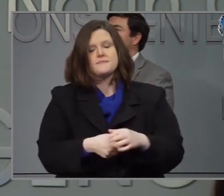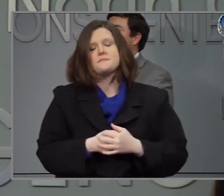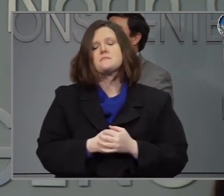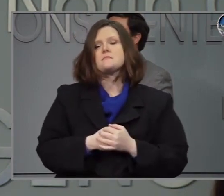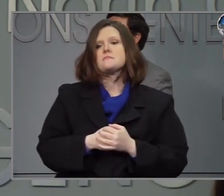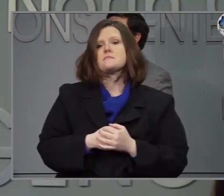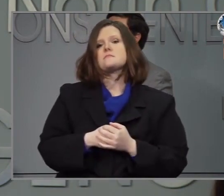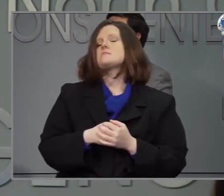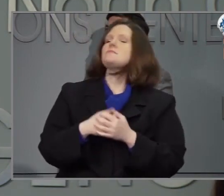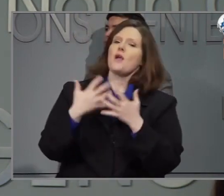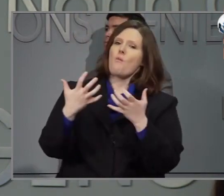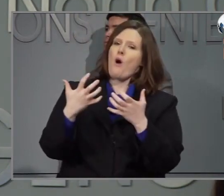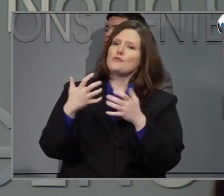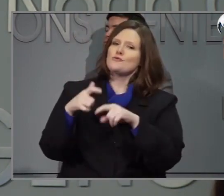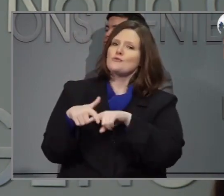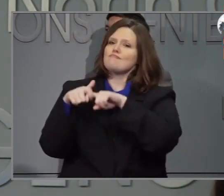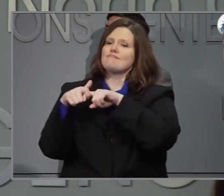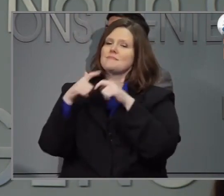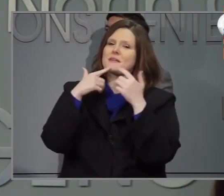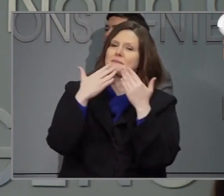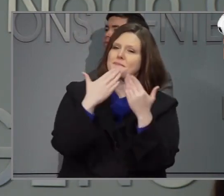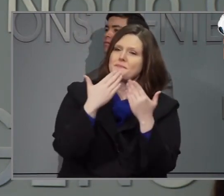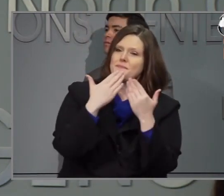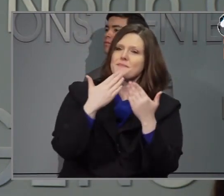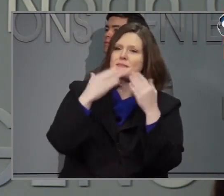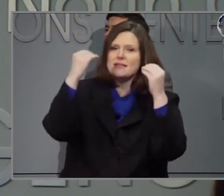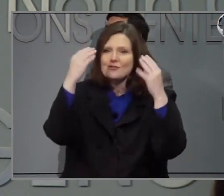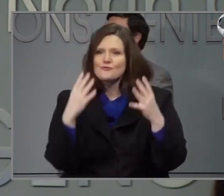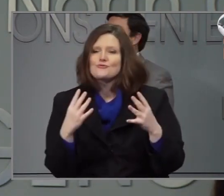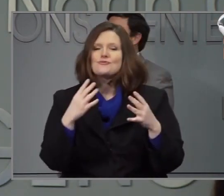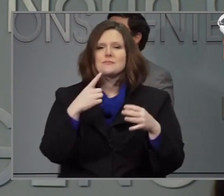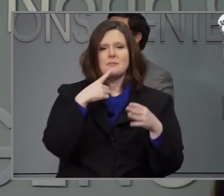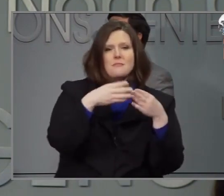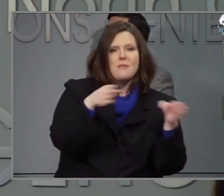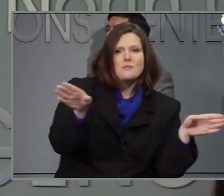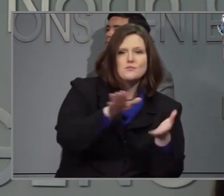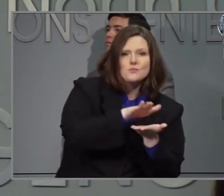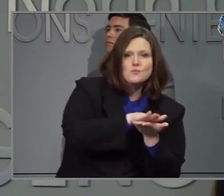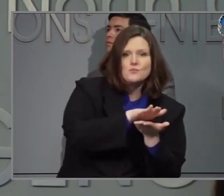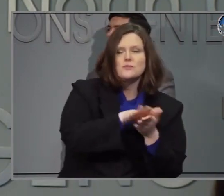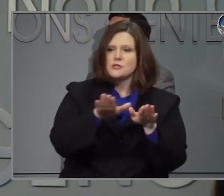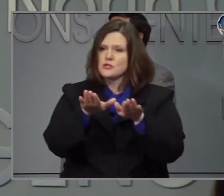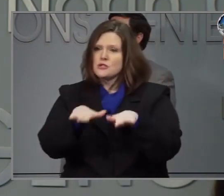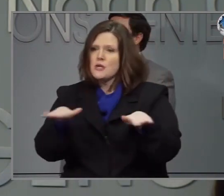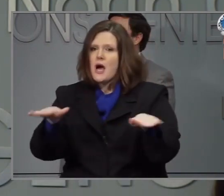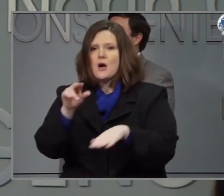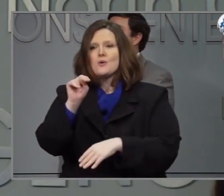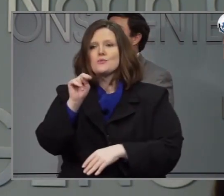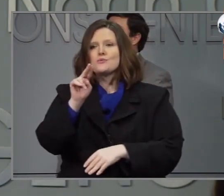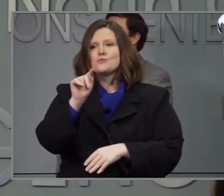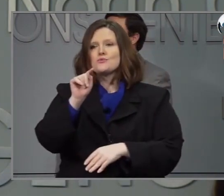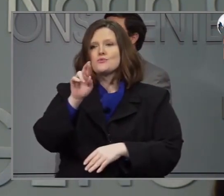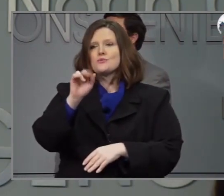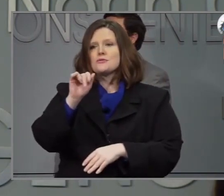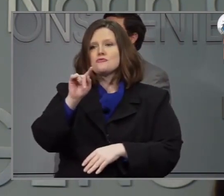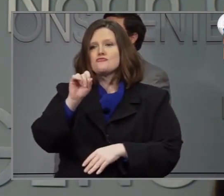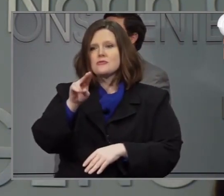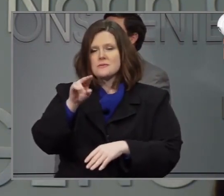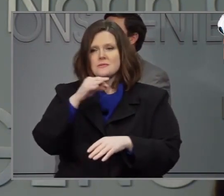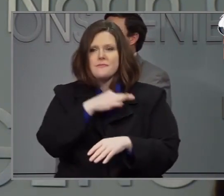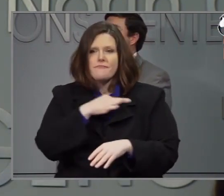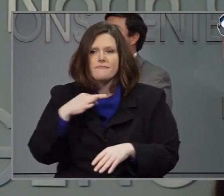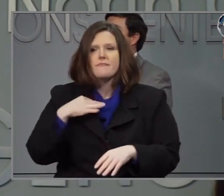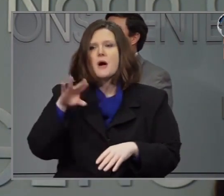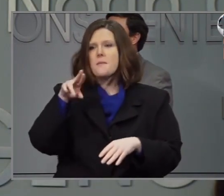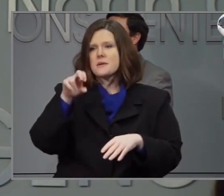este momento para agradecer a nuestros maestros y a otros empleados de las escuelas incluyendo al personal de nutrición infantil